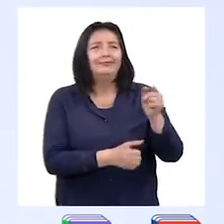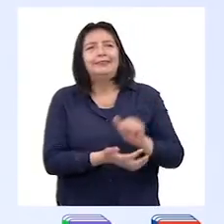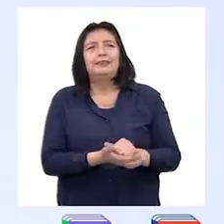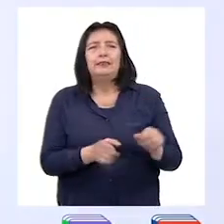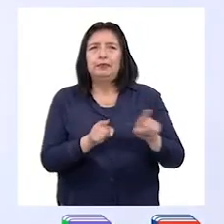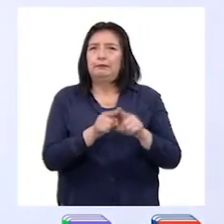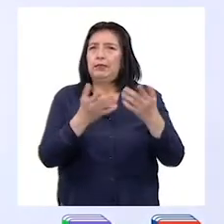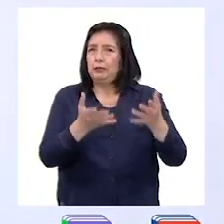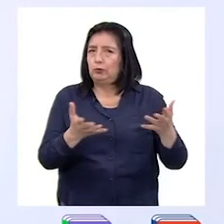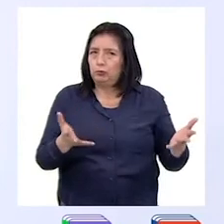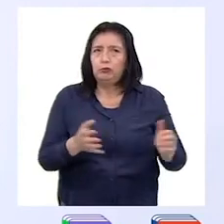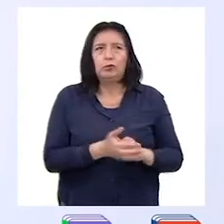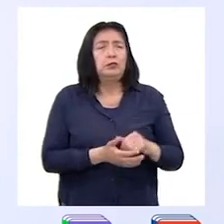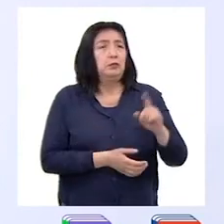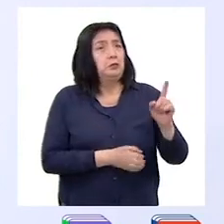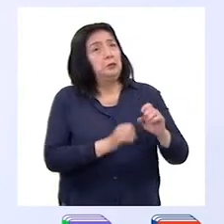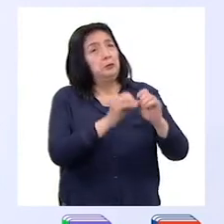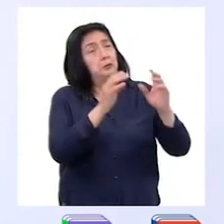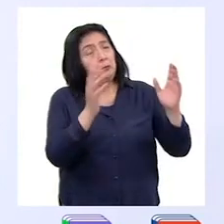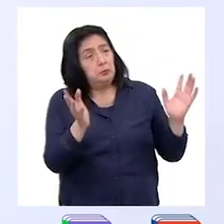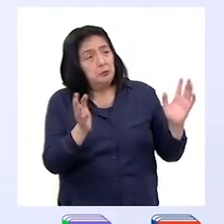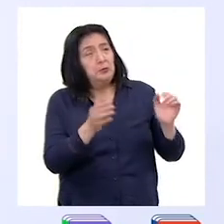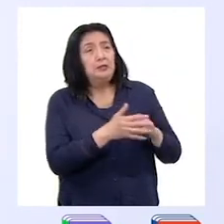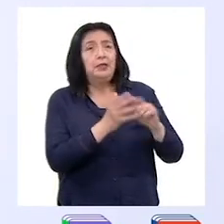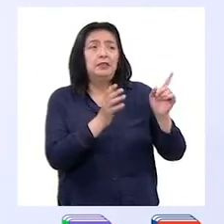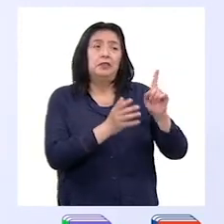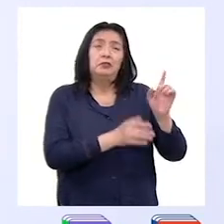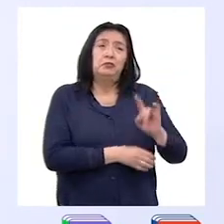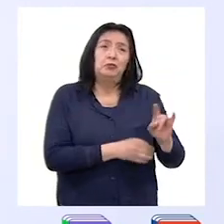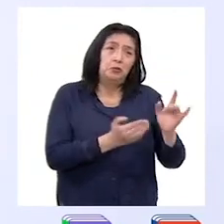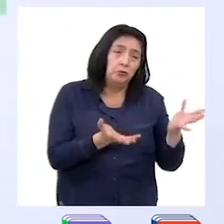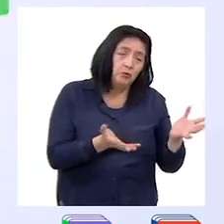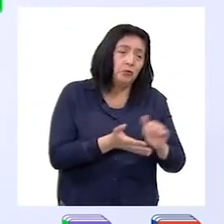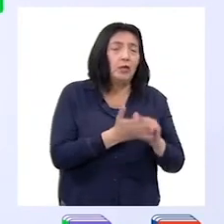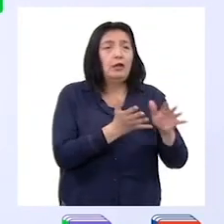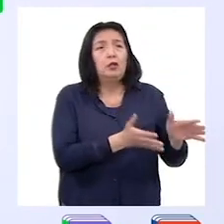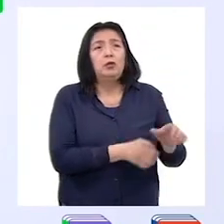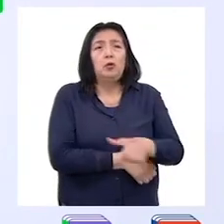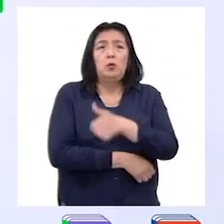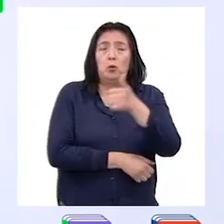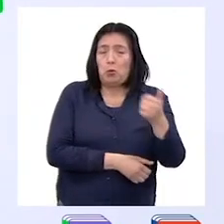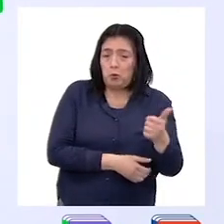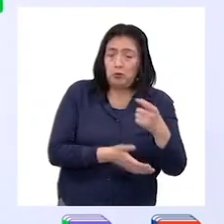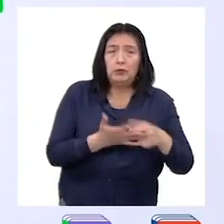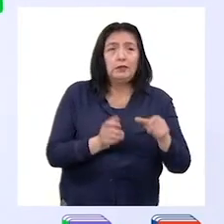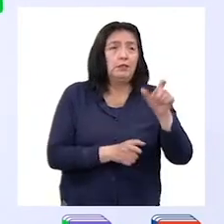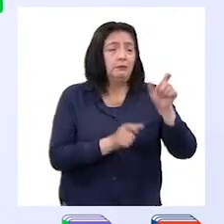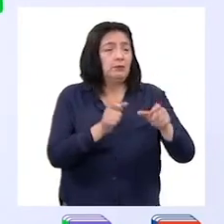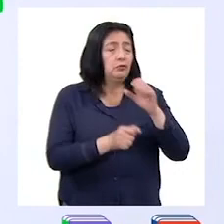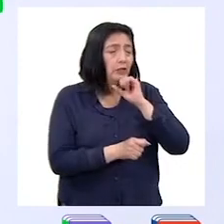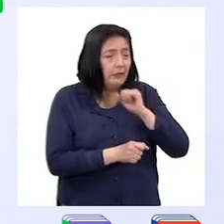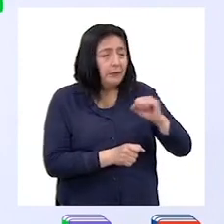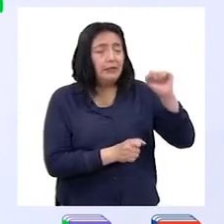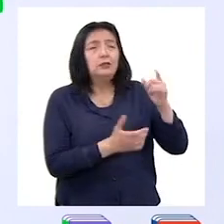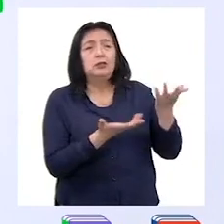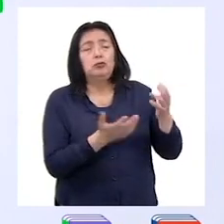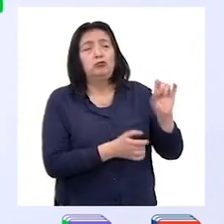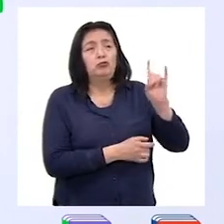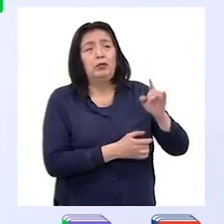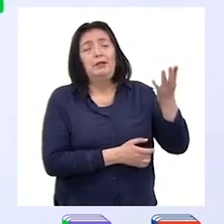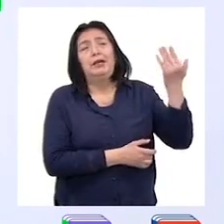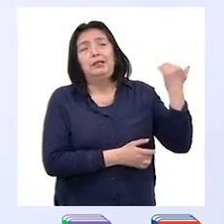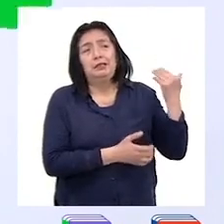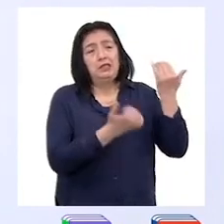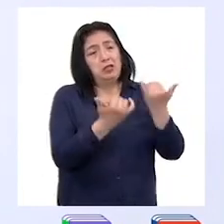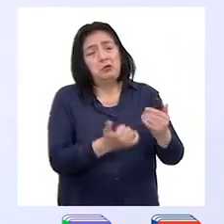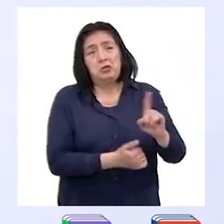también hay objetos que un buen día dejamos de usar o incluso otros que las personas mayores utilizaban antes